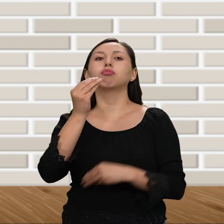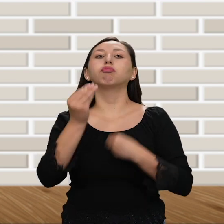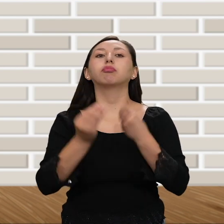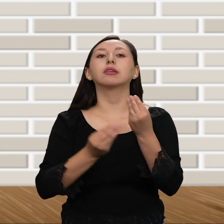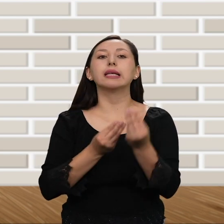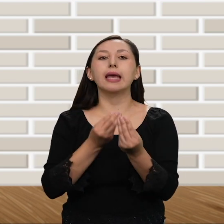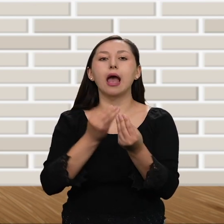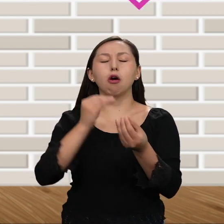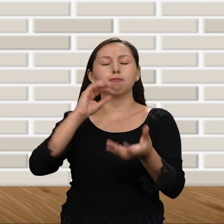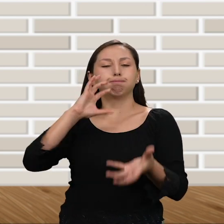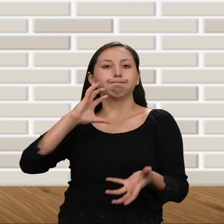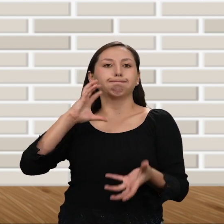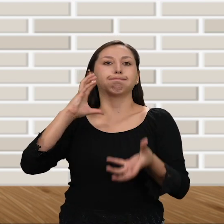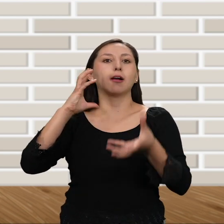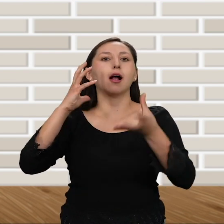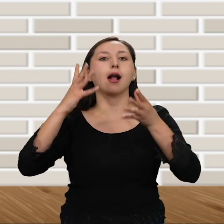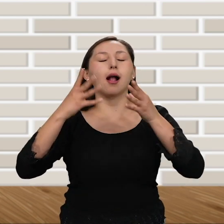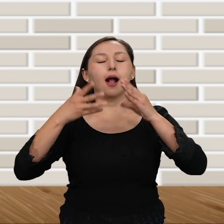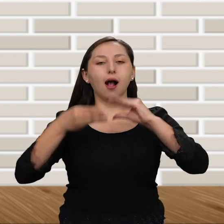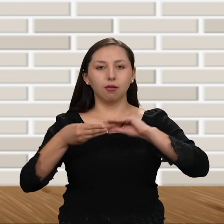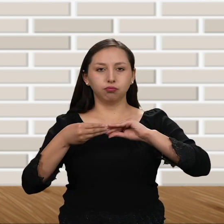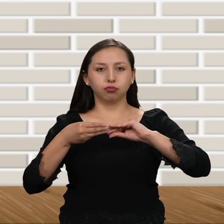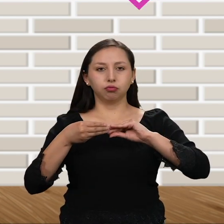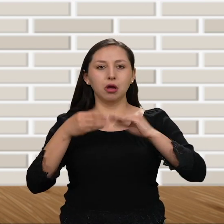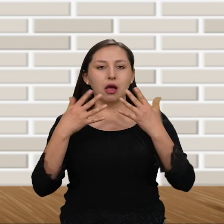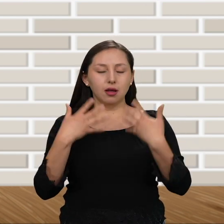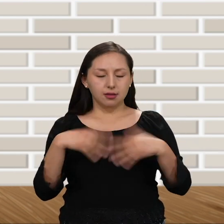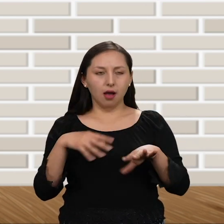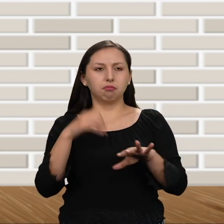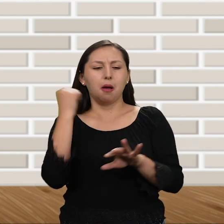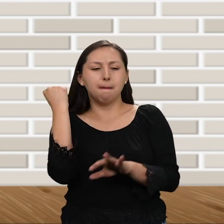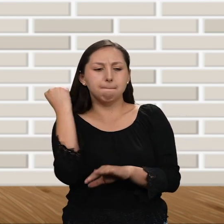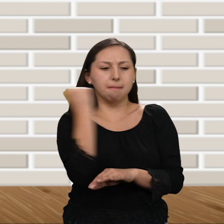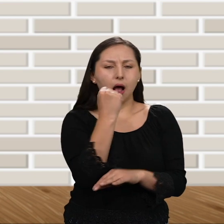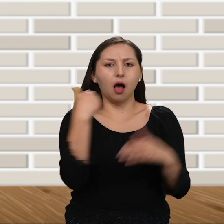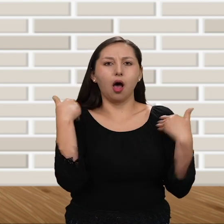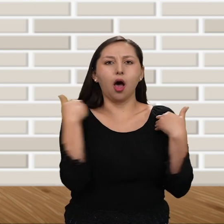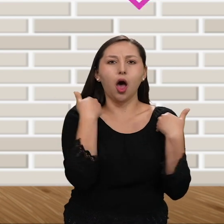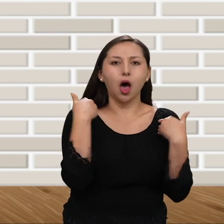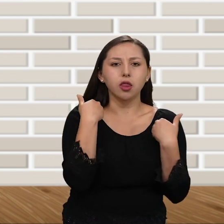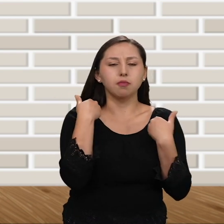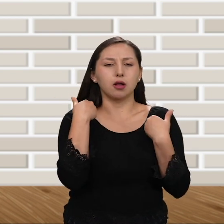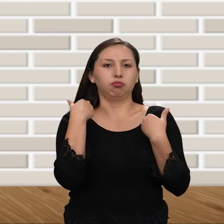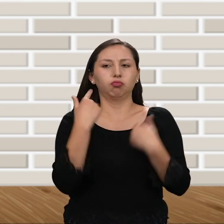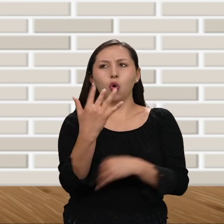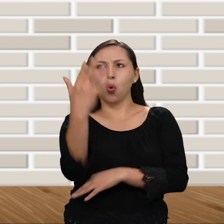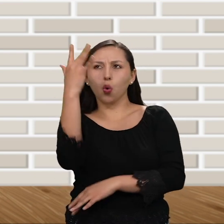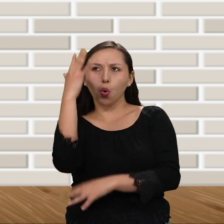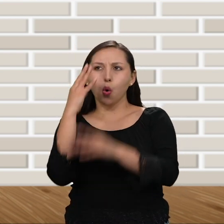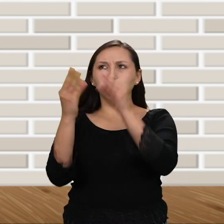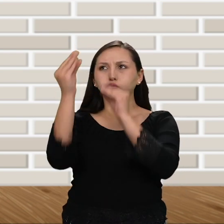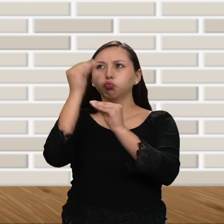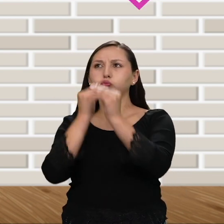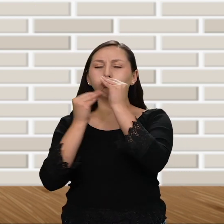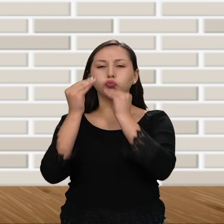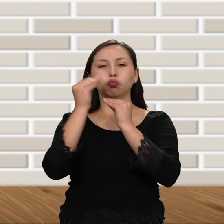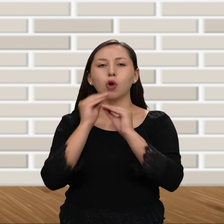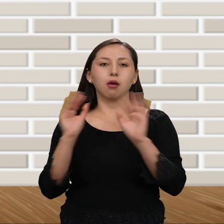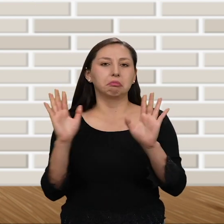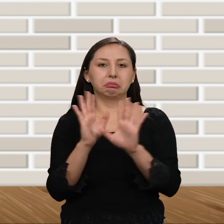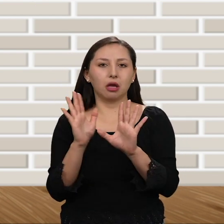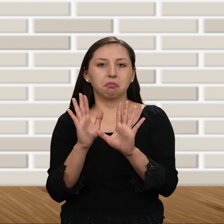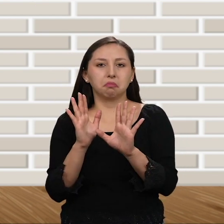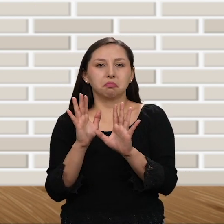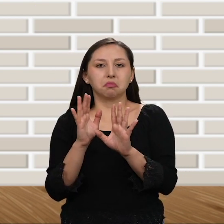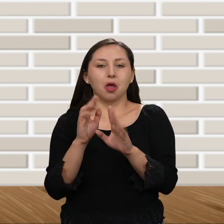periodo de transición en el cual el ser humano dejó poco a poco la caza y recolección como únicos medios de supervivencia e inició un